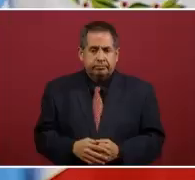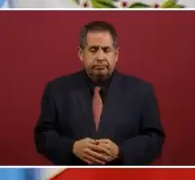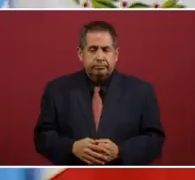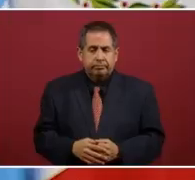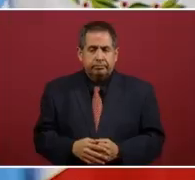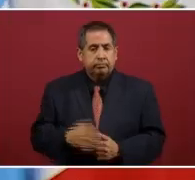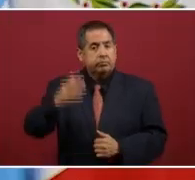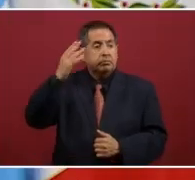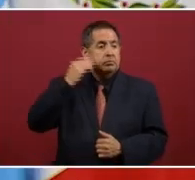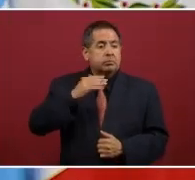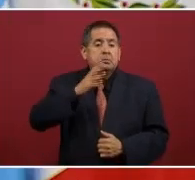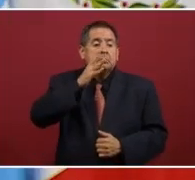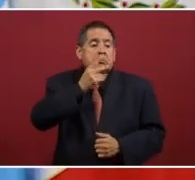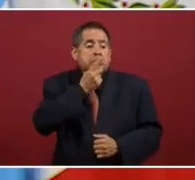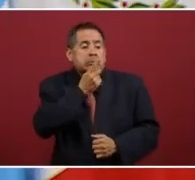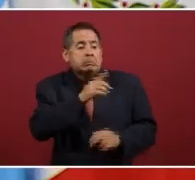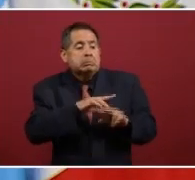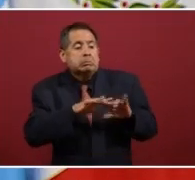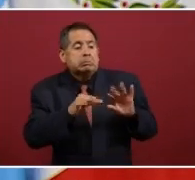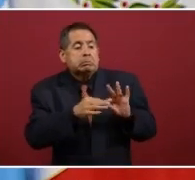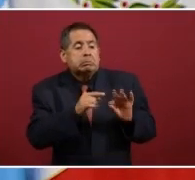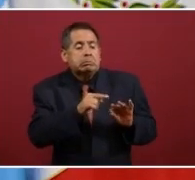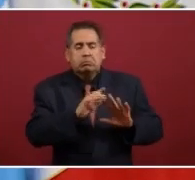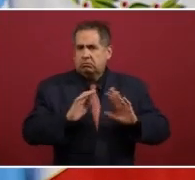No se podía tocar